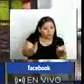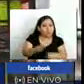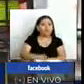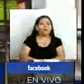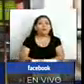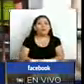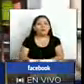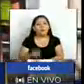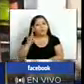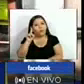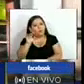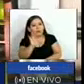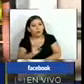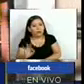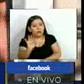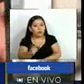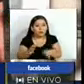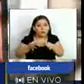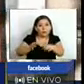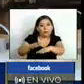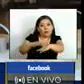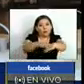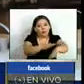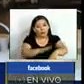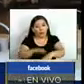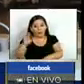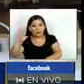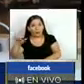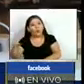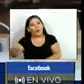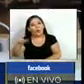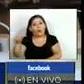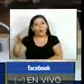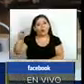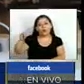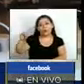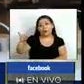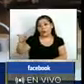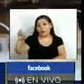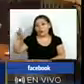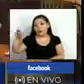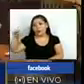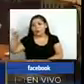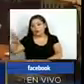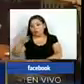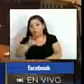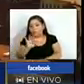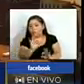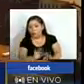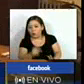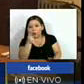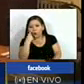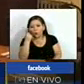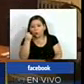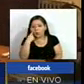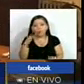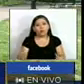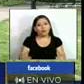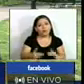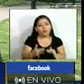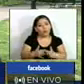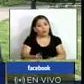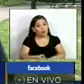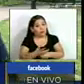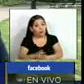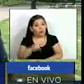clientes. Una medida ya anunciada por el estado vecino Nueva Jersey, que informó sobre restricciones para esta actividad, igual que informó que a partir